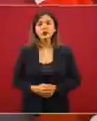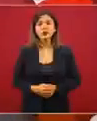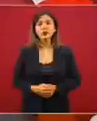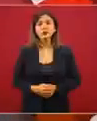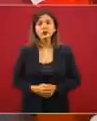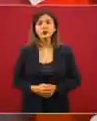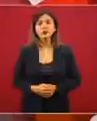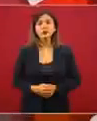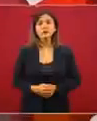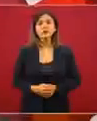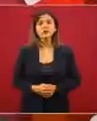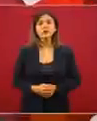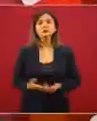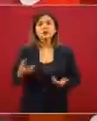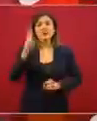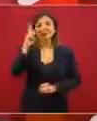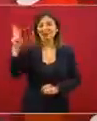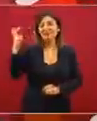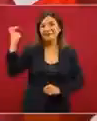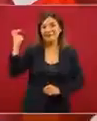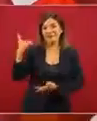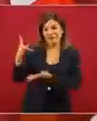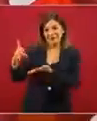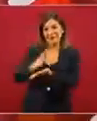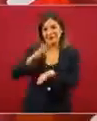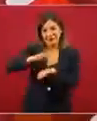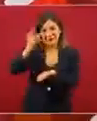Ah, pues sí. Qué bien que me apoyan.